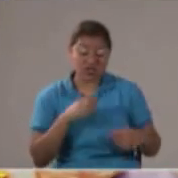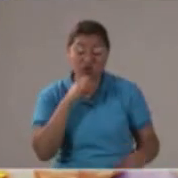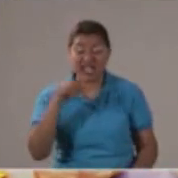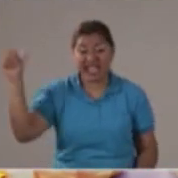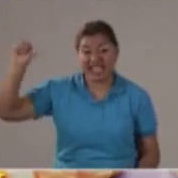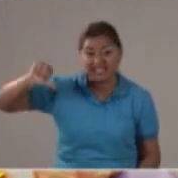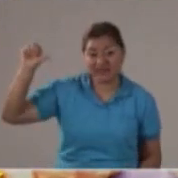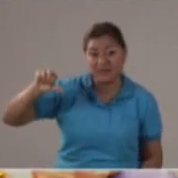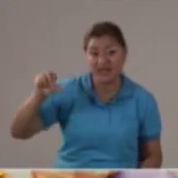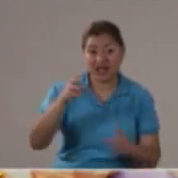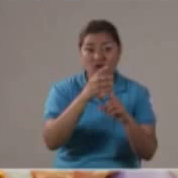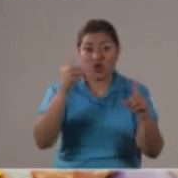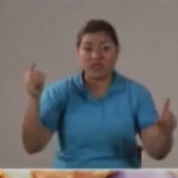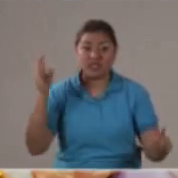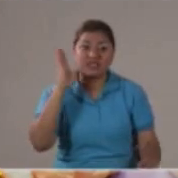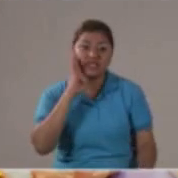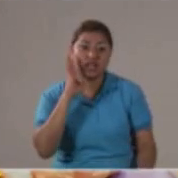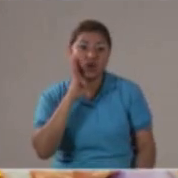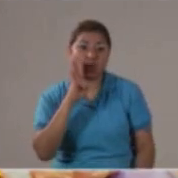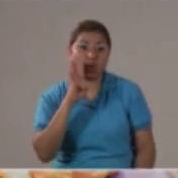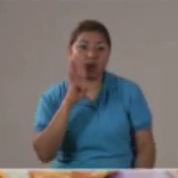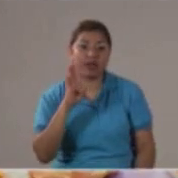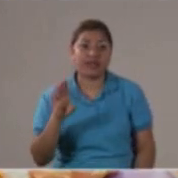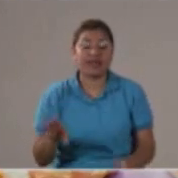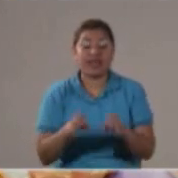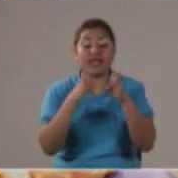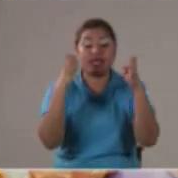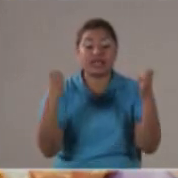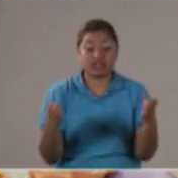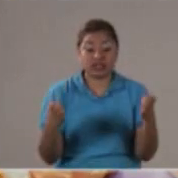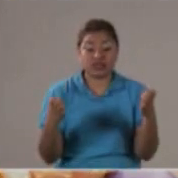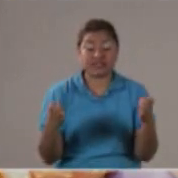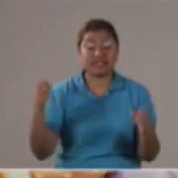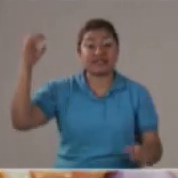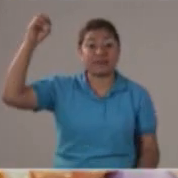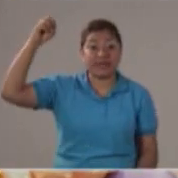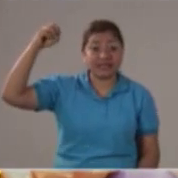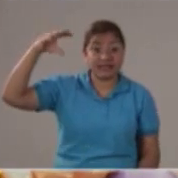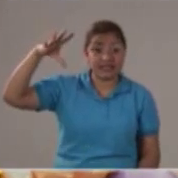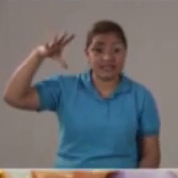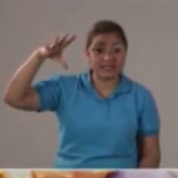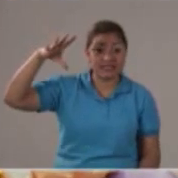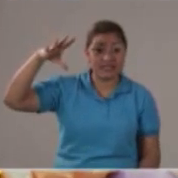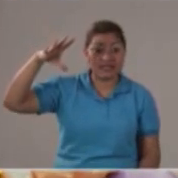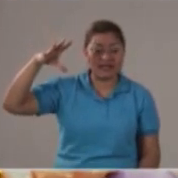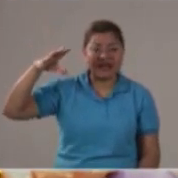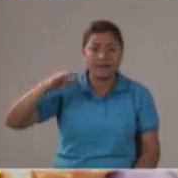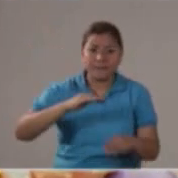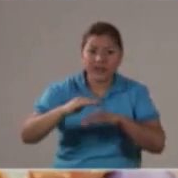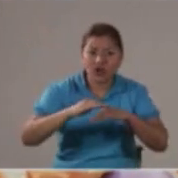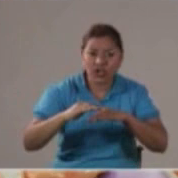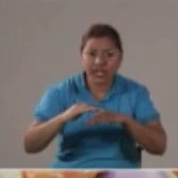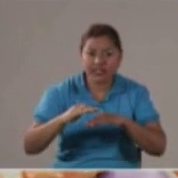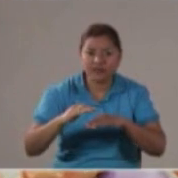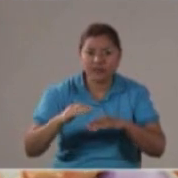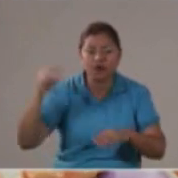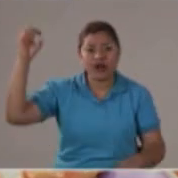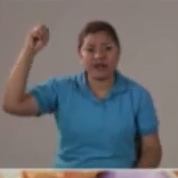su juventud. Por lo tanto, y empieza a decir una serie de bendiciones. Pero ¿qué activó la bendición? El